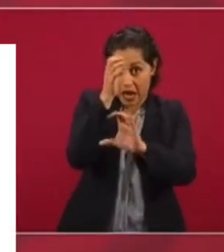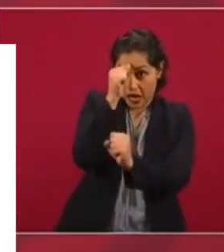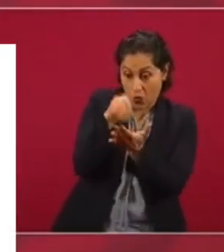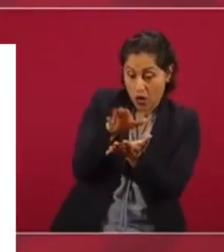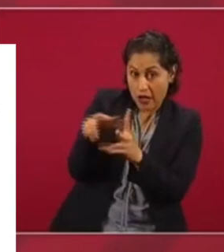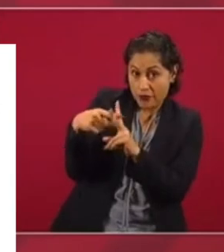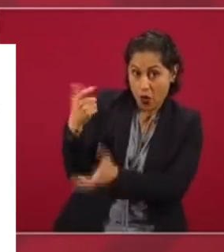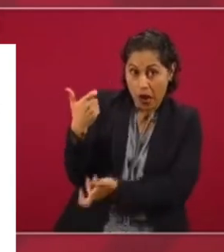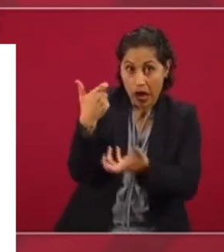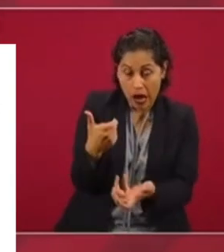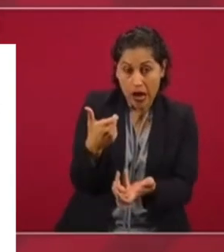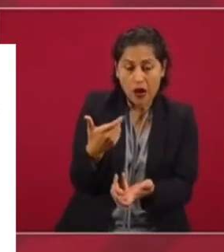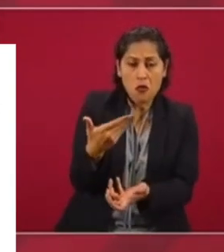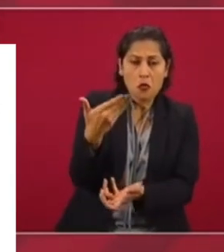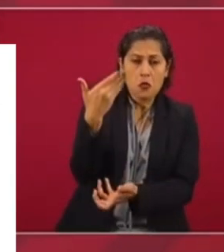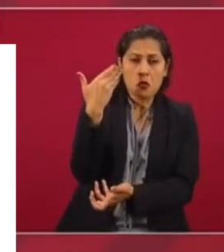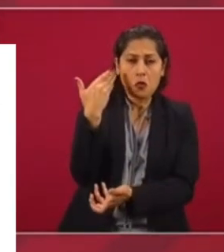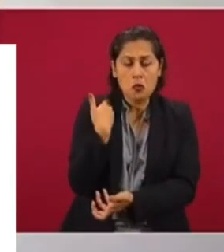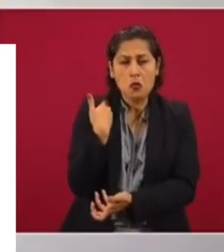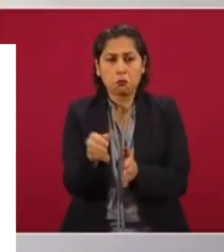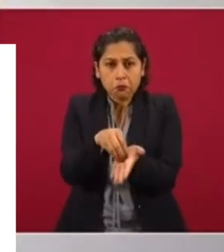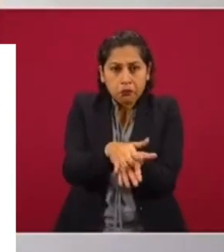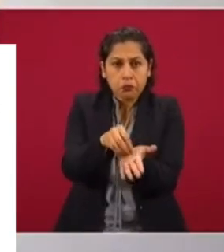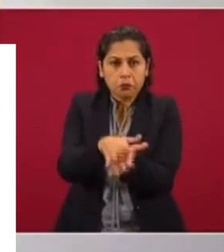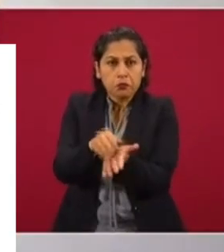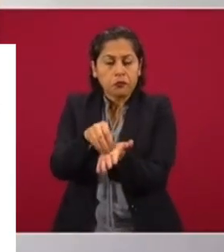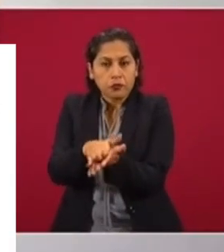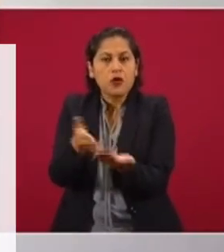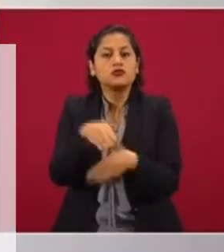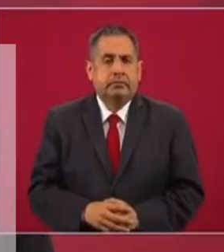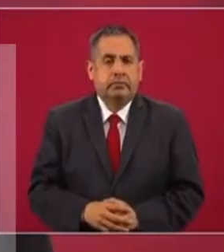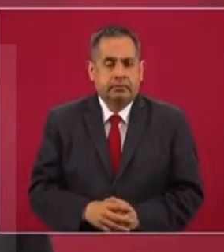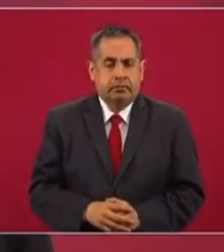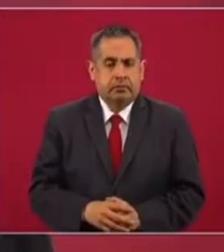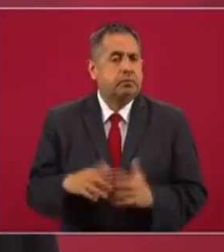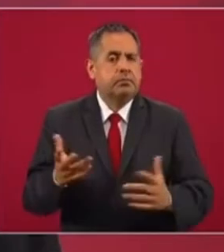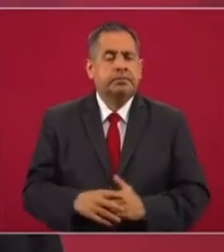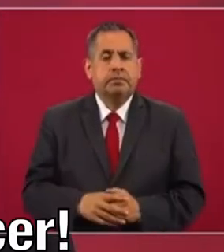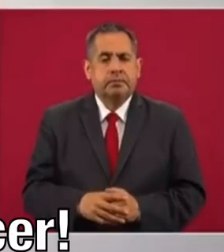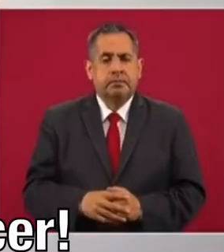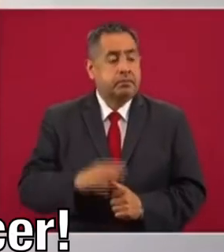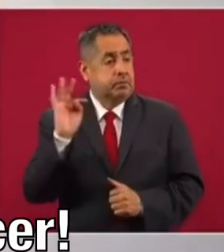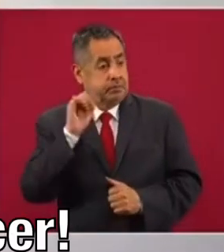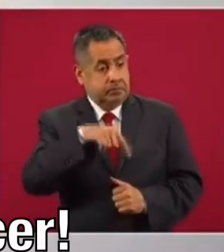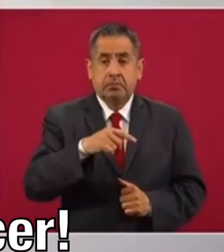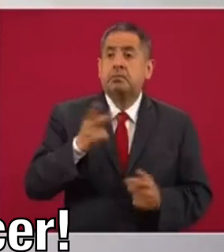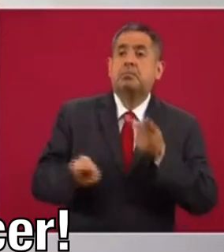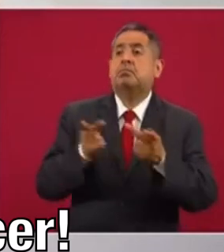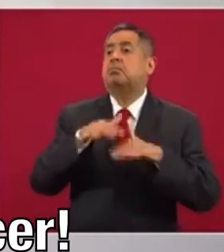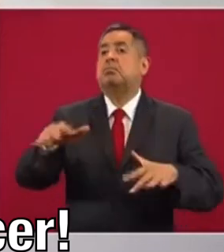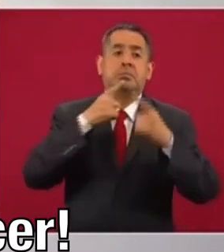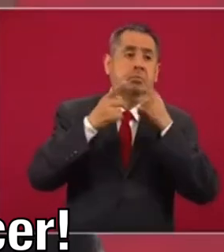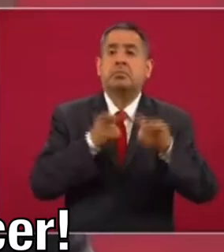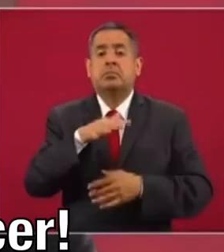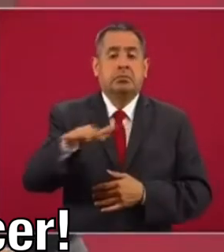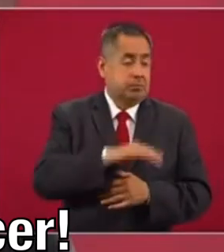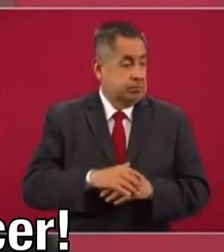se empezaron a establecer desde los años 80 la ley de coordinación fiscal. Entonces, si se va a hacer una consulta,